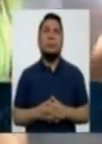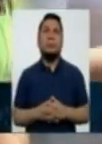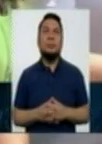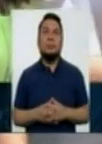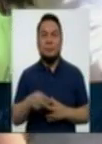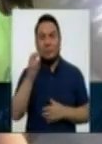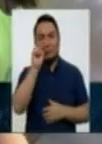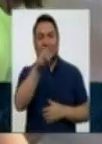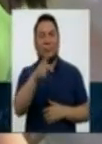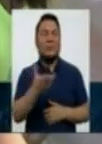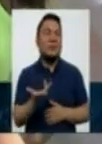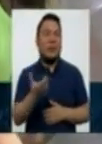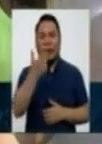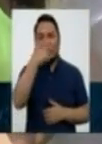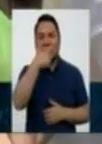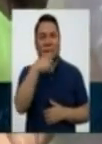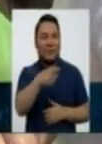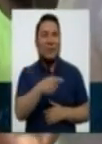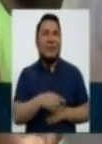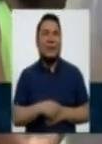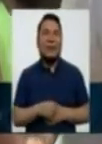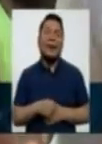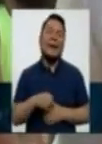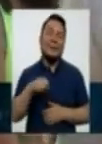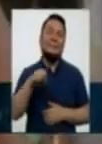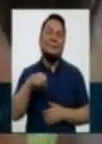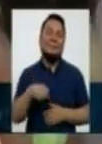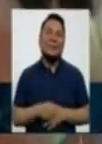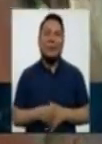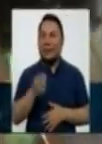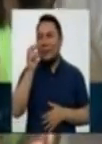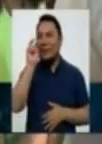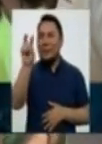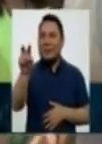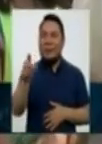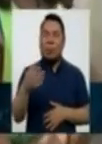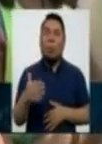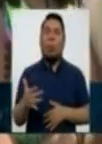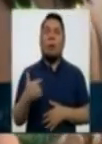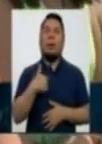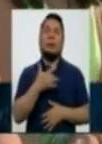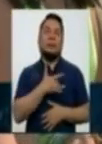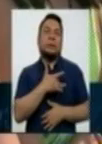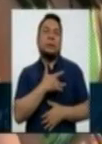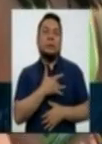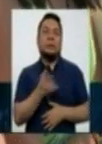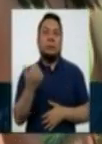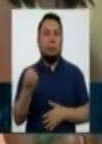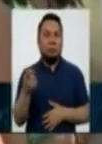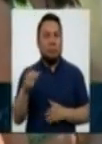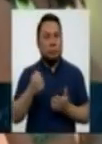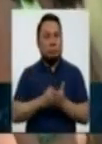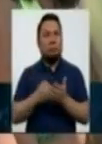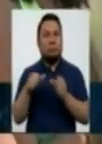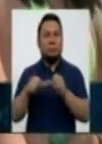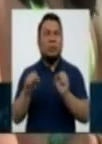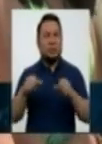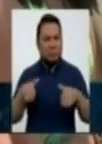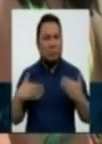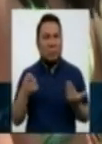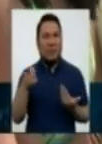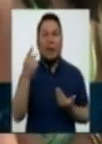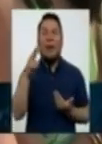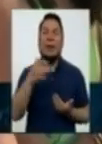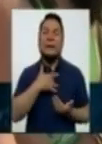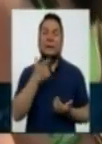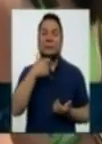Debimos soltar unas lágrimas. Ah, sí. Sí, la verdad que me chocó mucho, pero nada, eso demuestra que todo se puede,